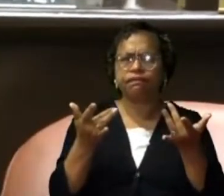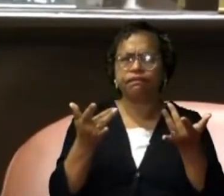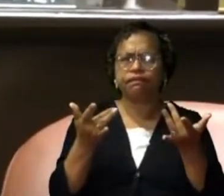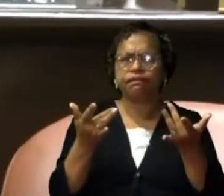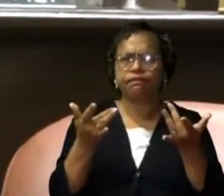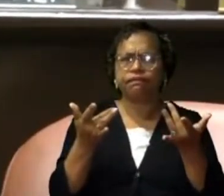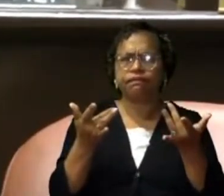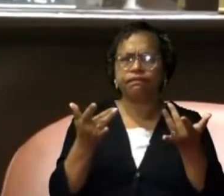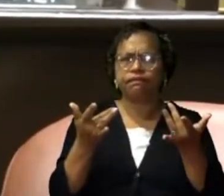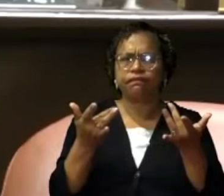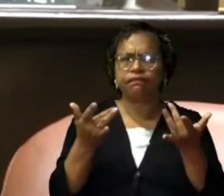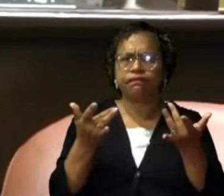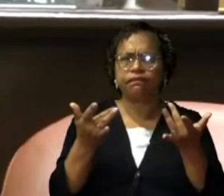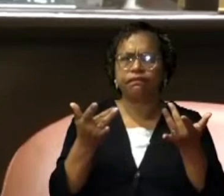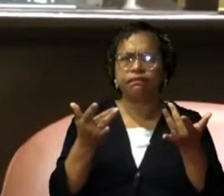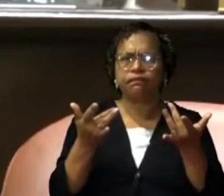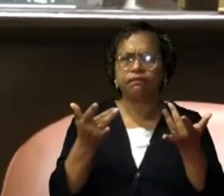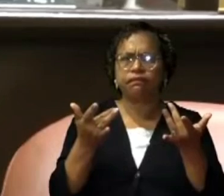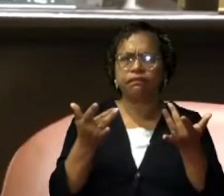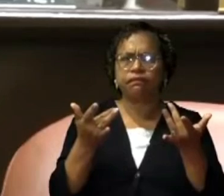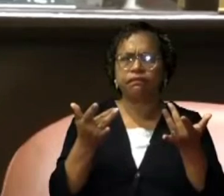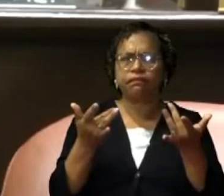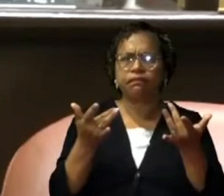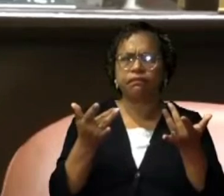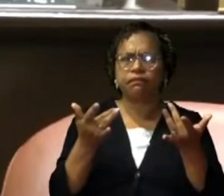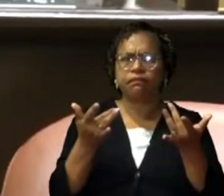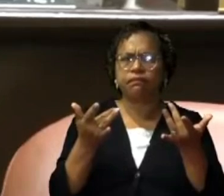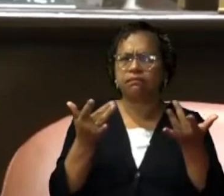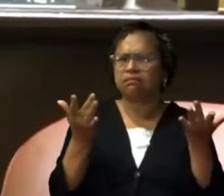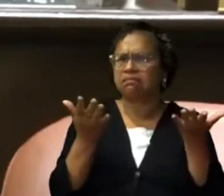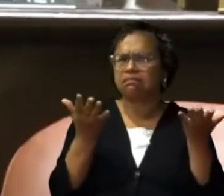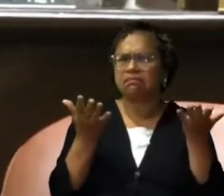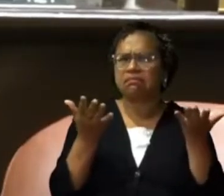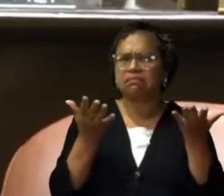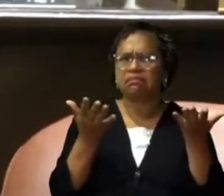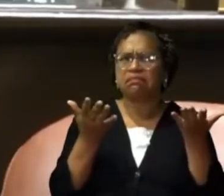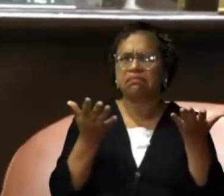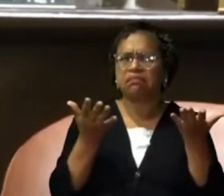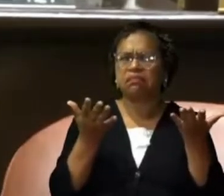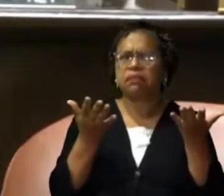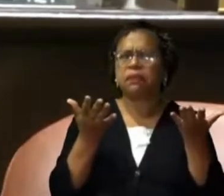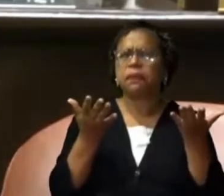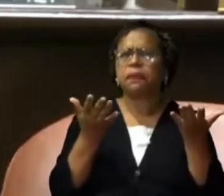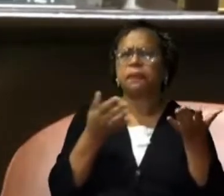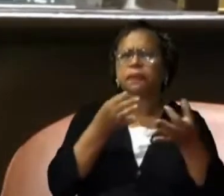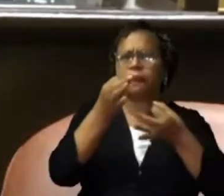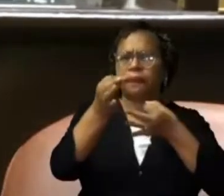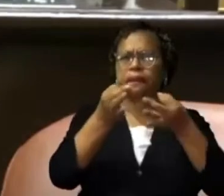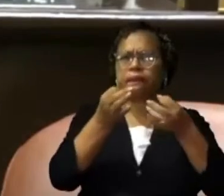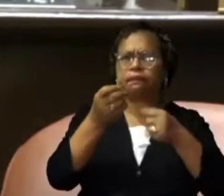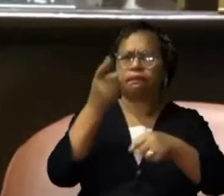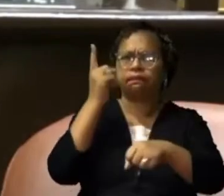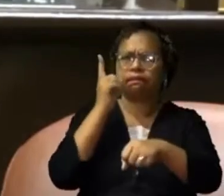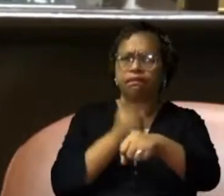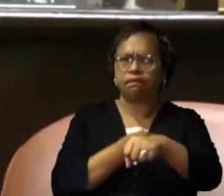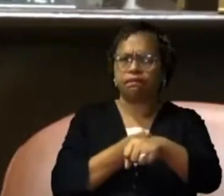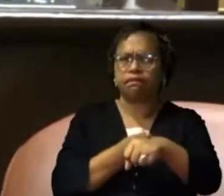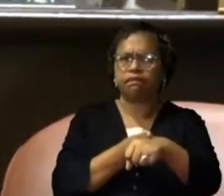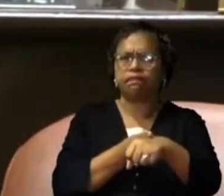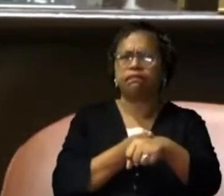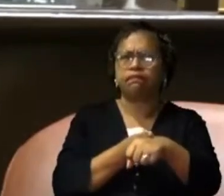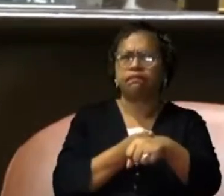tenemos cuando habla de una sanción que la